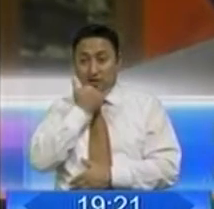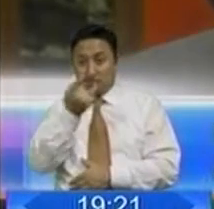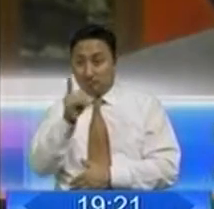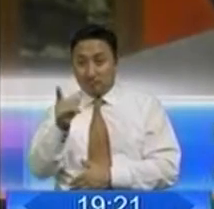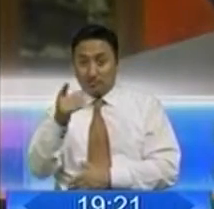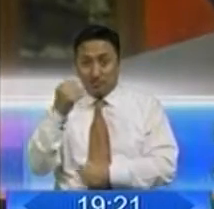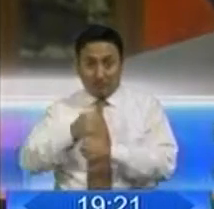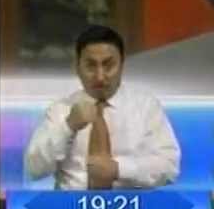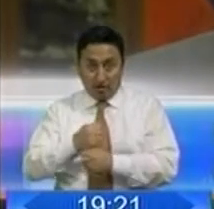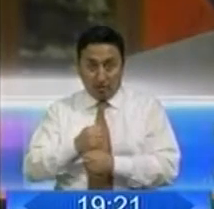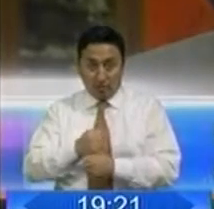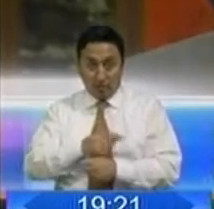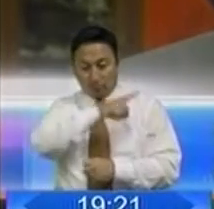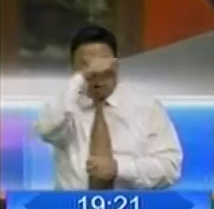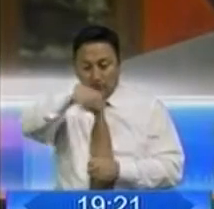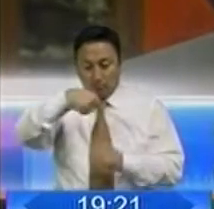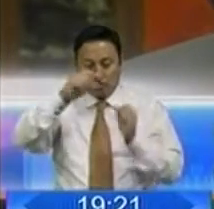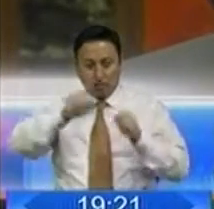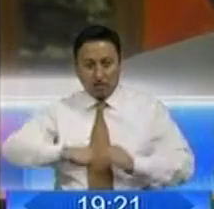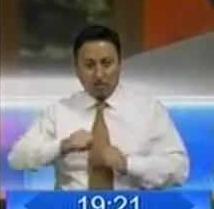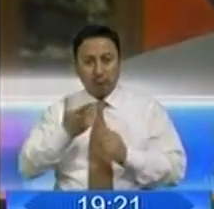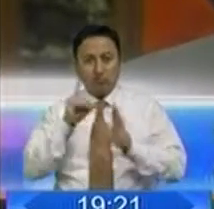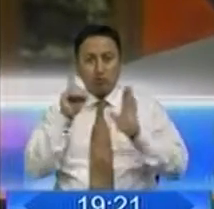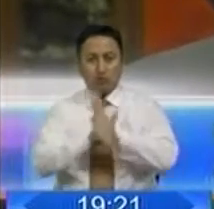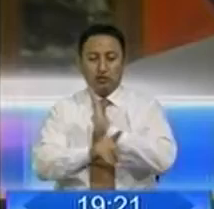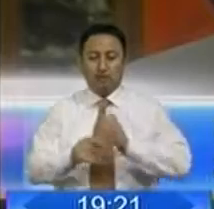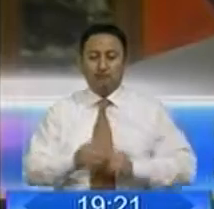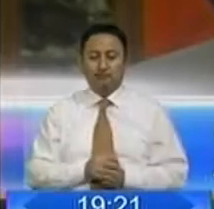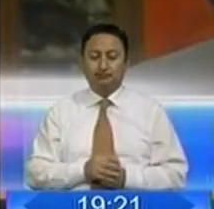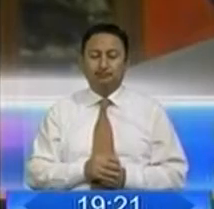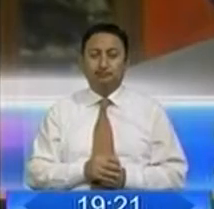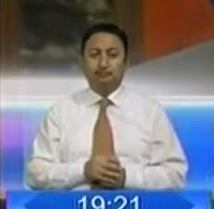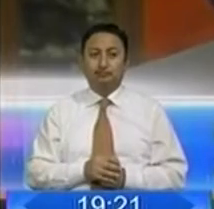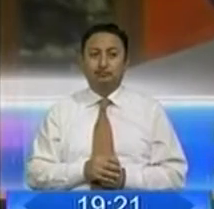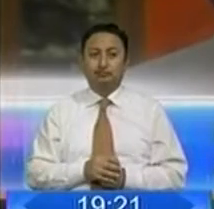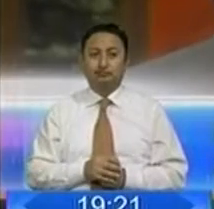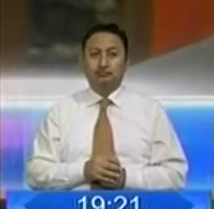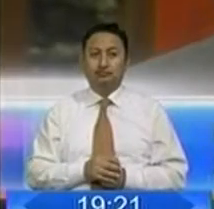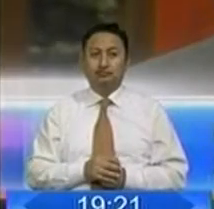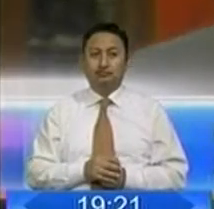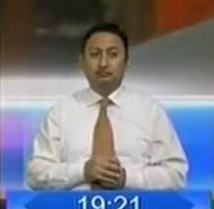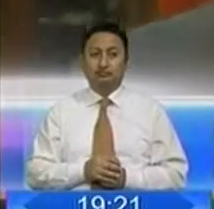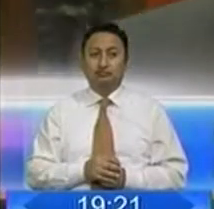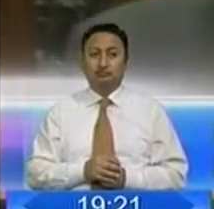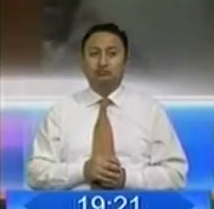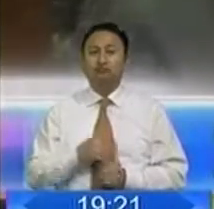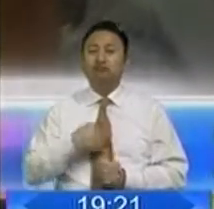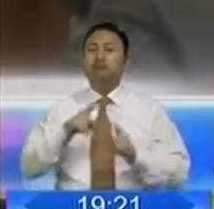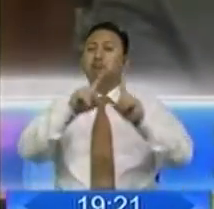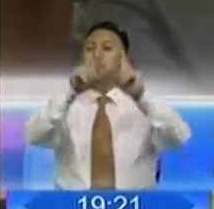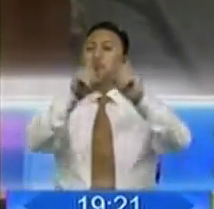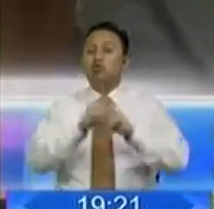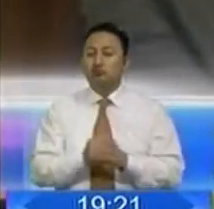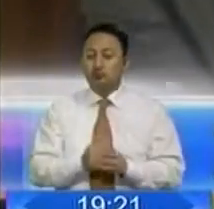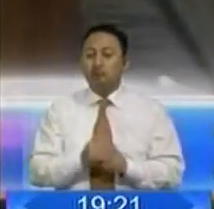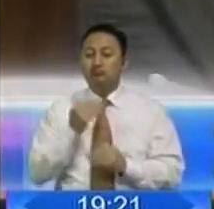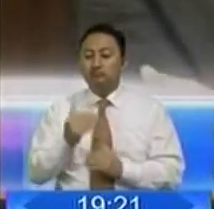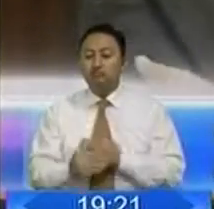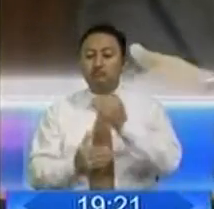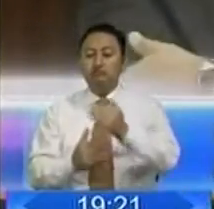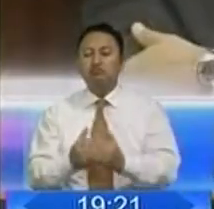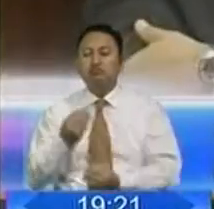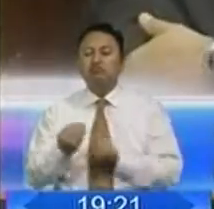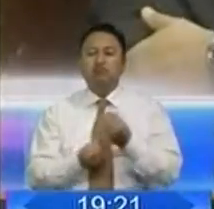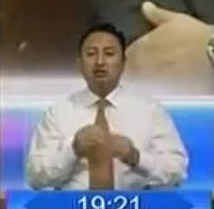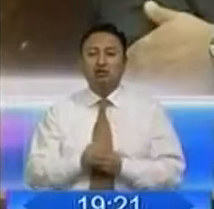cumplen con lo que está establecido como responsabilidades para ellos en la Constitución y en la ley. Asambleísta, ¿qué viene ahora? ¿También